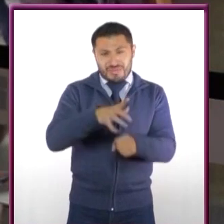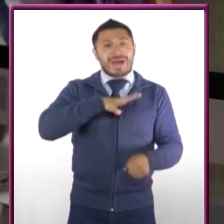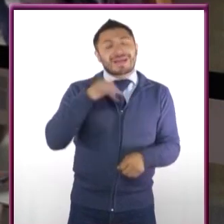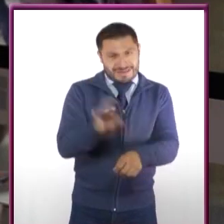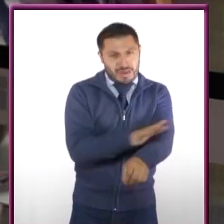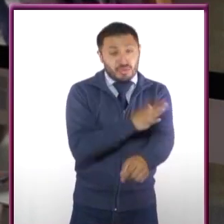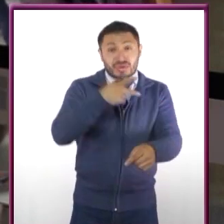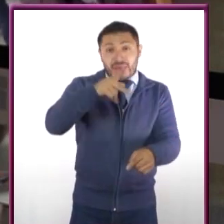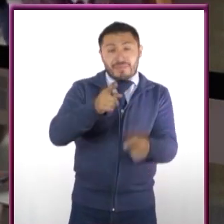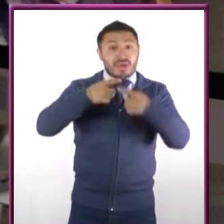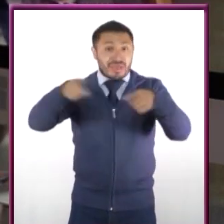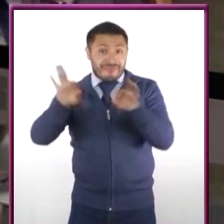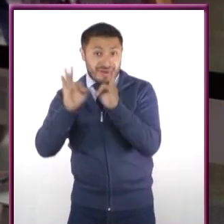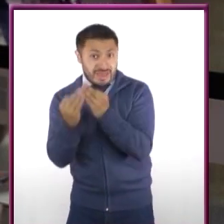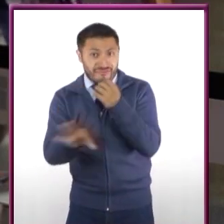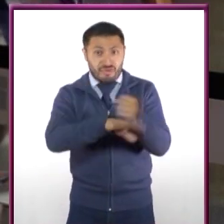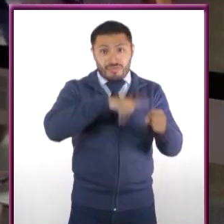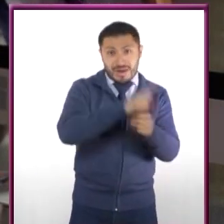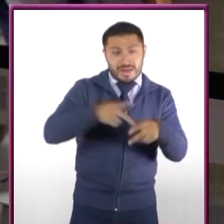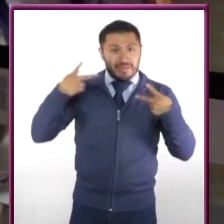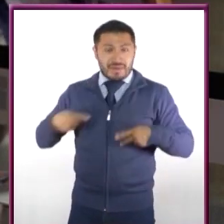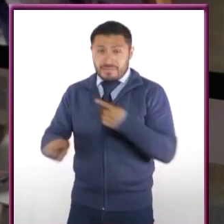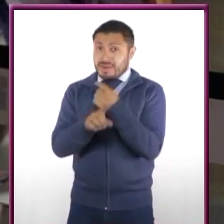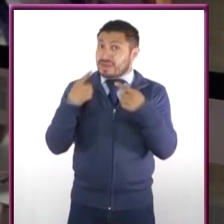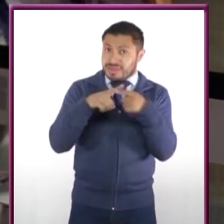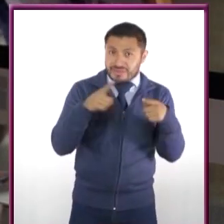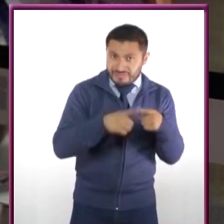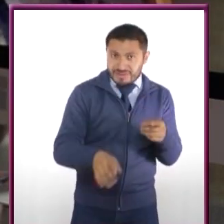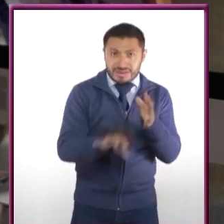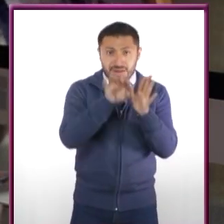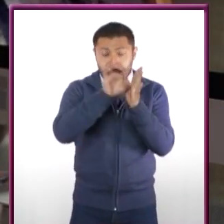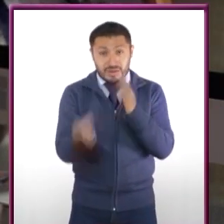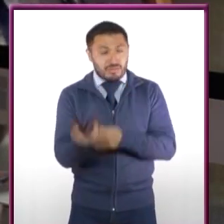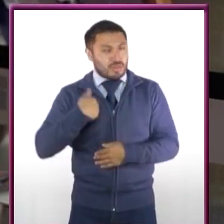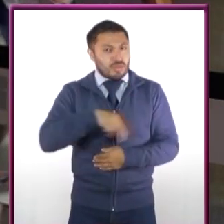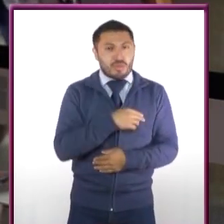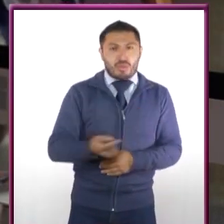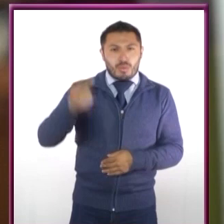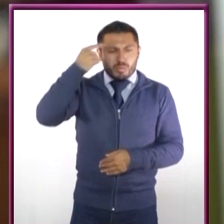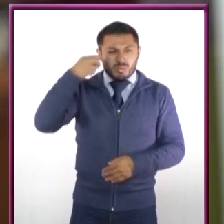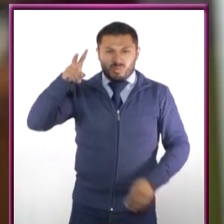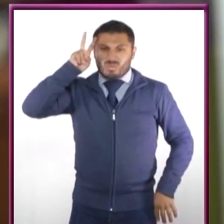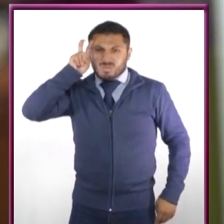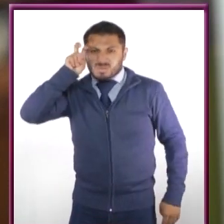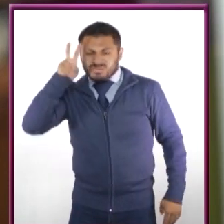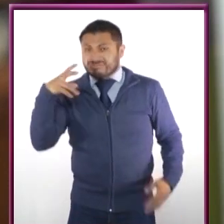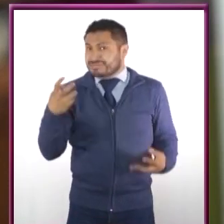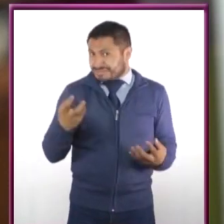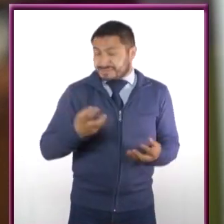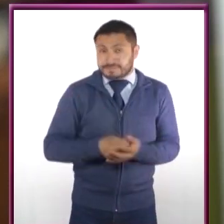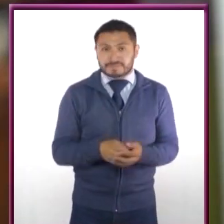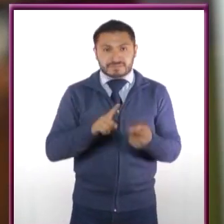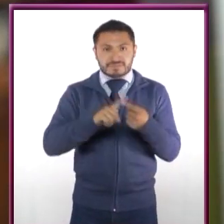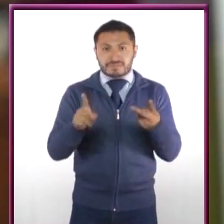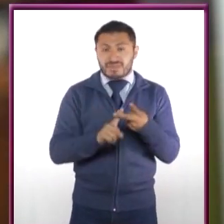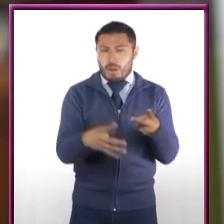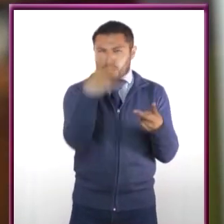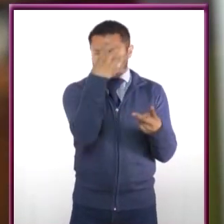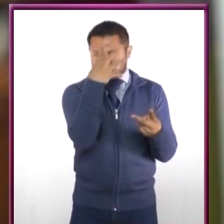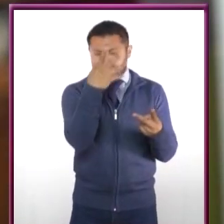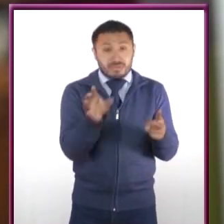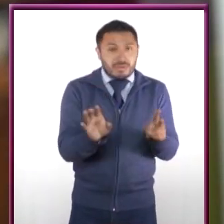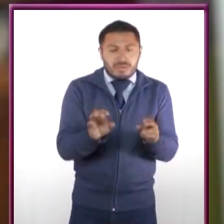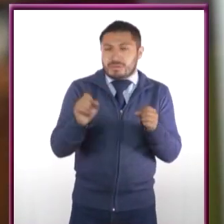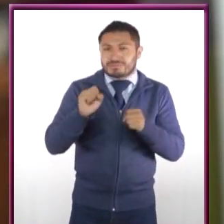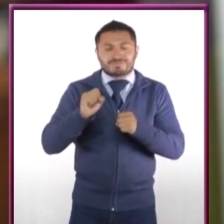tan desarrolladas. Pero, por ejemplo, nosotros tenemos la envidia, tenemos, por ejemplo, la vergüenza,